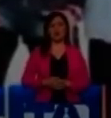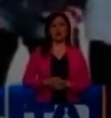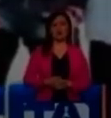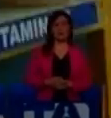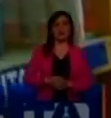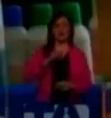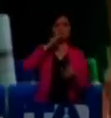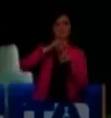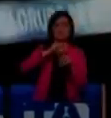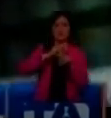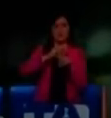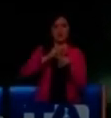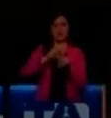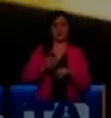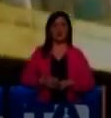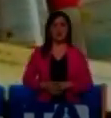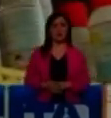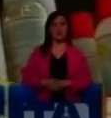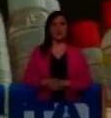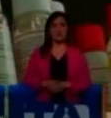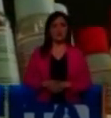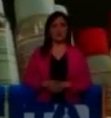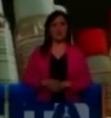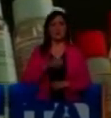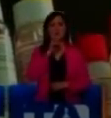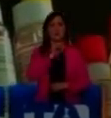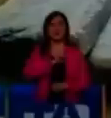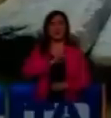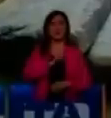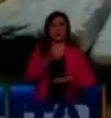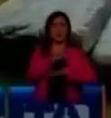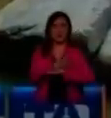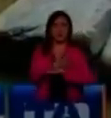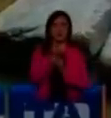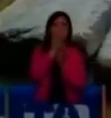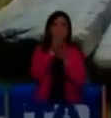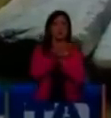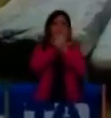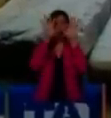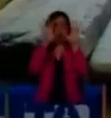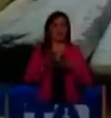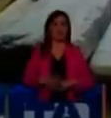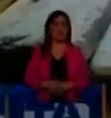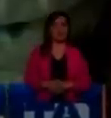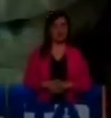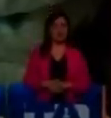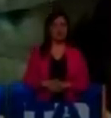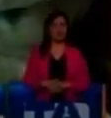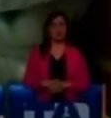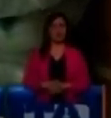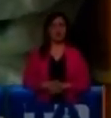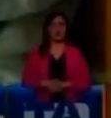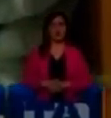que definitivamente aquí lo que hace falta es concientización primero a la hora de informar, porque no podemos estar